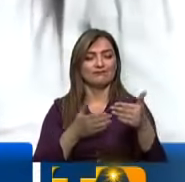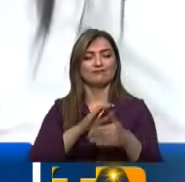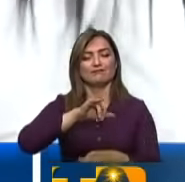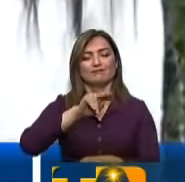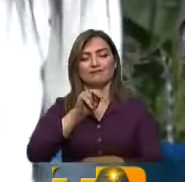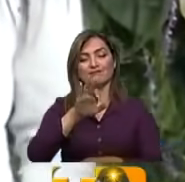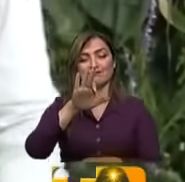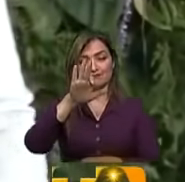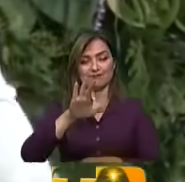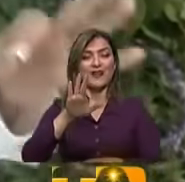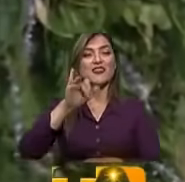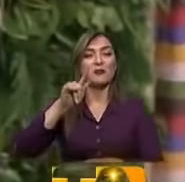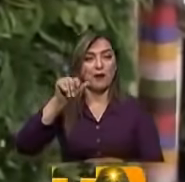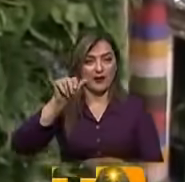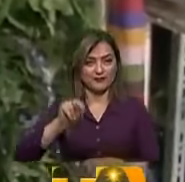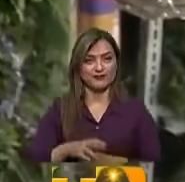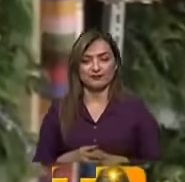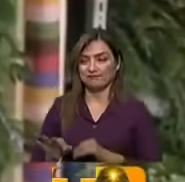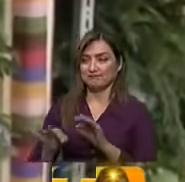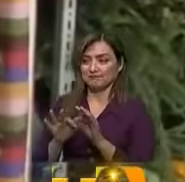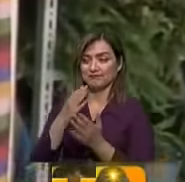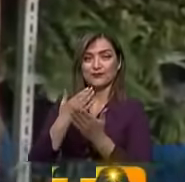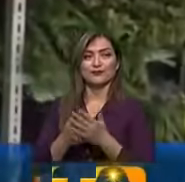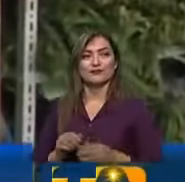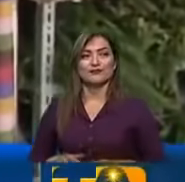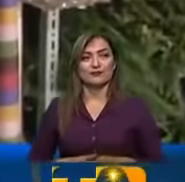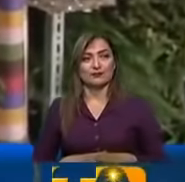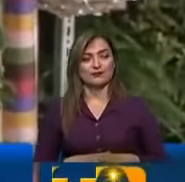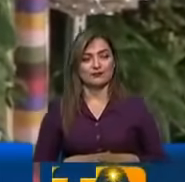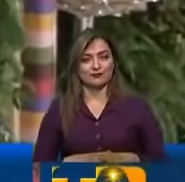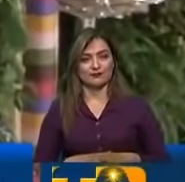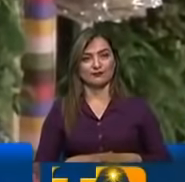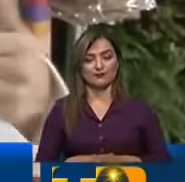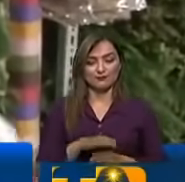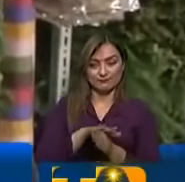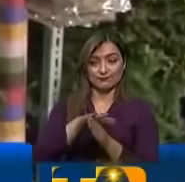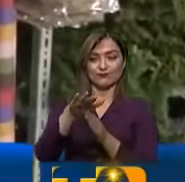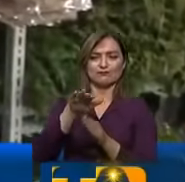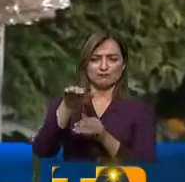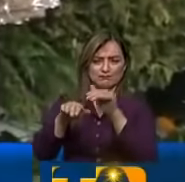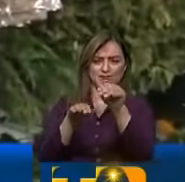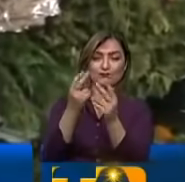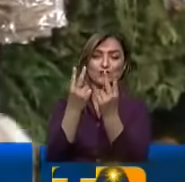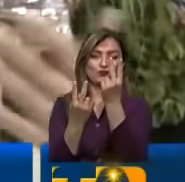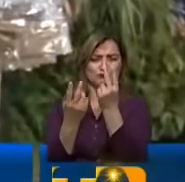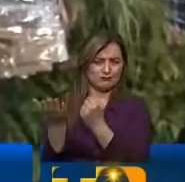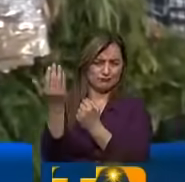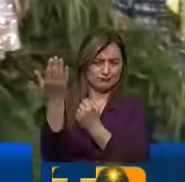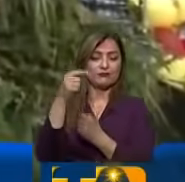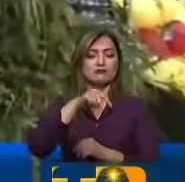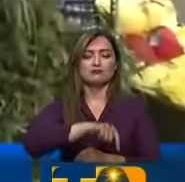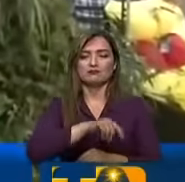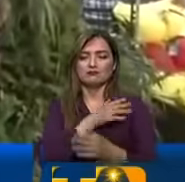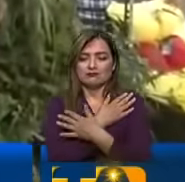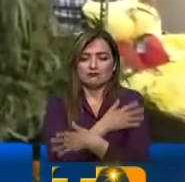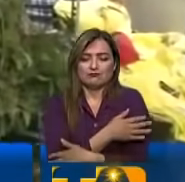Pam. Perfecto, doña Janet, muchísimas gracias. Y yo realmente les hago también una invitación para que vengan, visiten acá, se realicen una